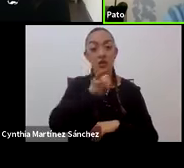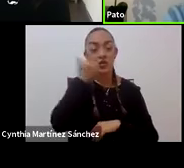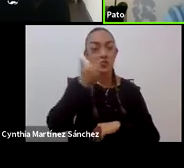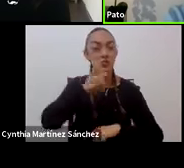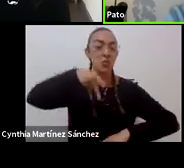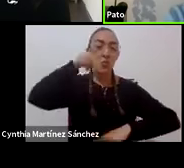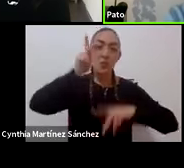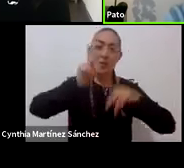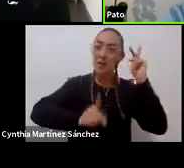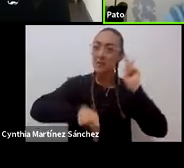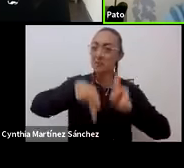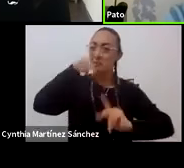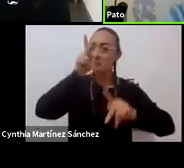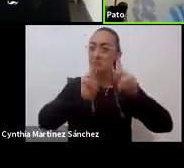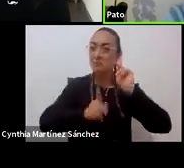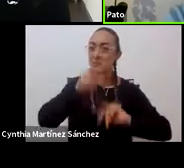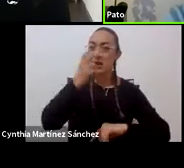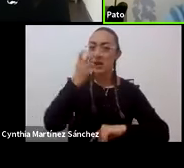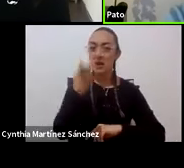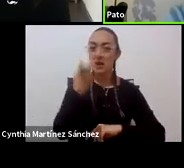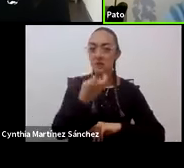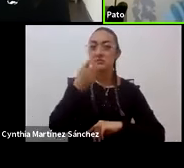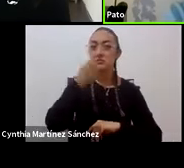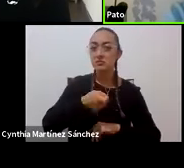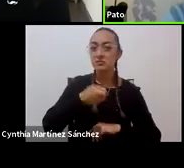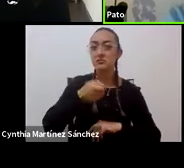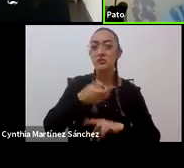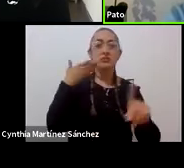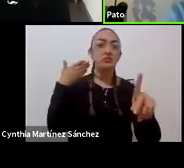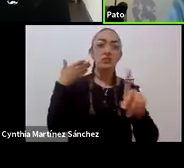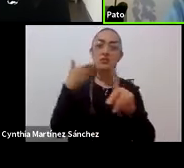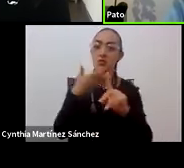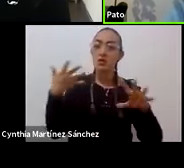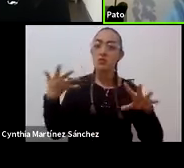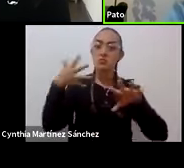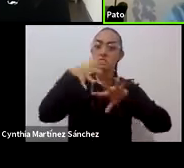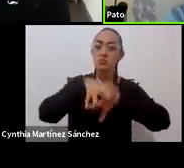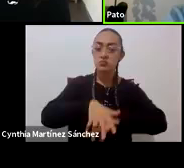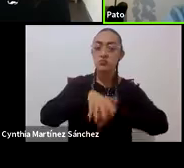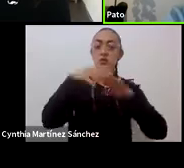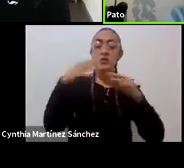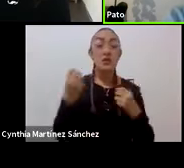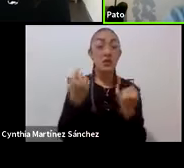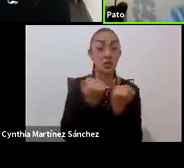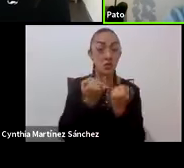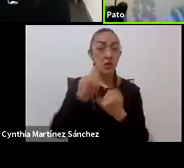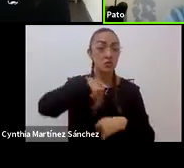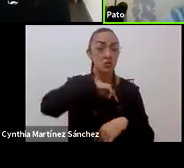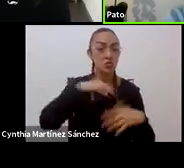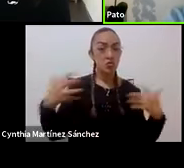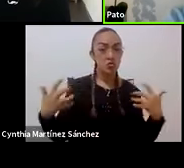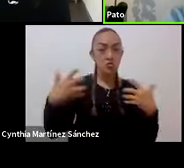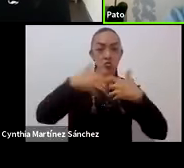hablaran, ¿no? Y eso también habla de un enfoque adaptativo del programa y de nosotros como sujetos